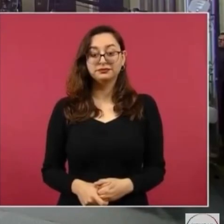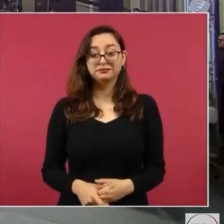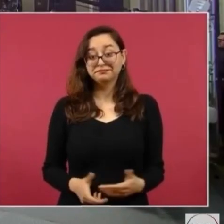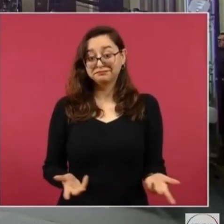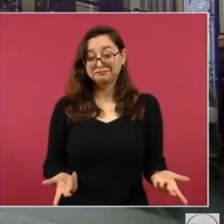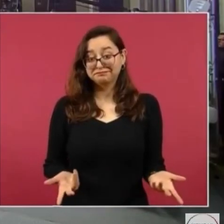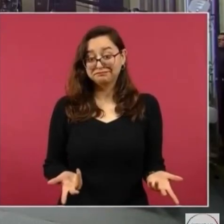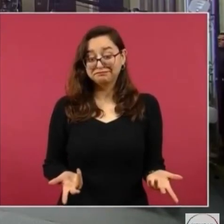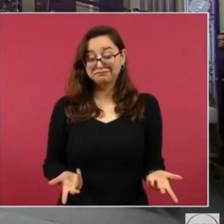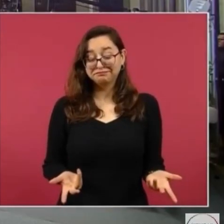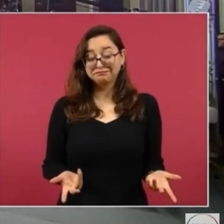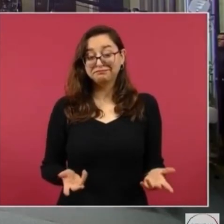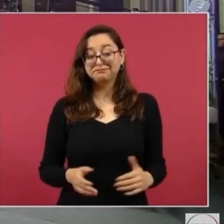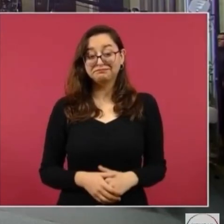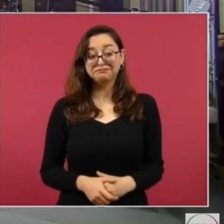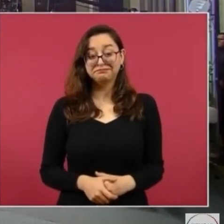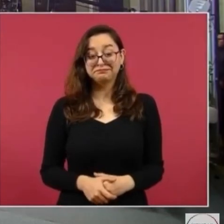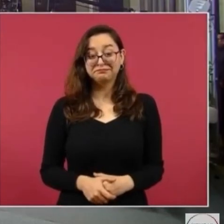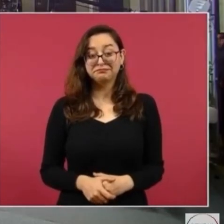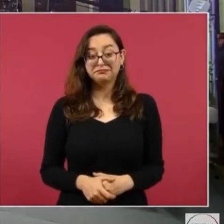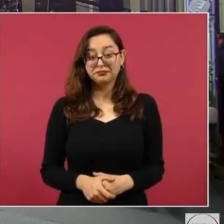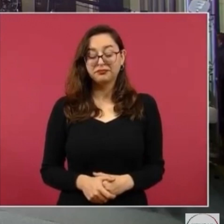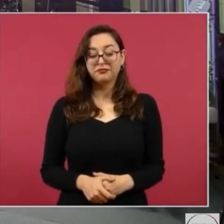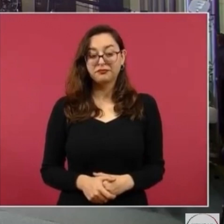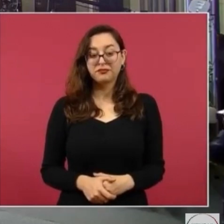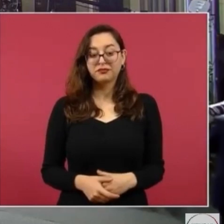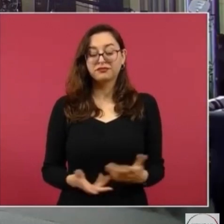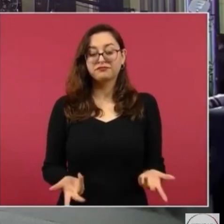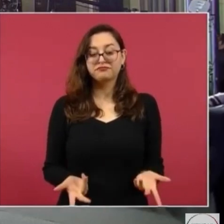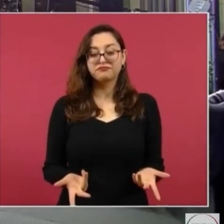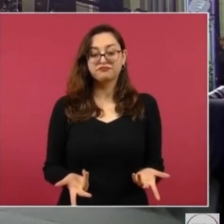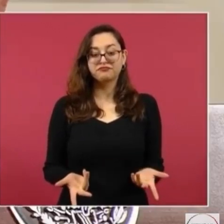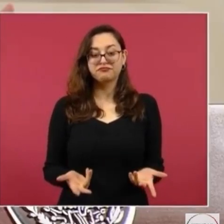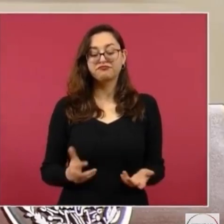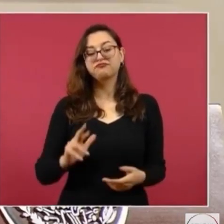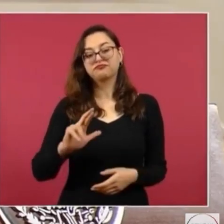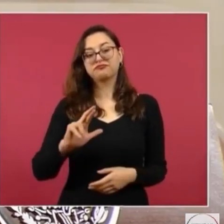Bueno, pero entonces, regresando a Sheridan,